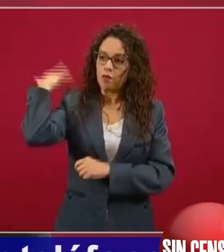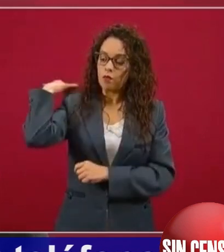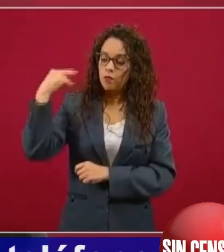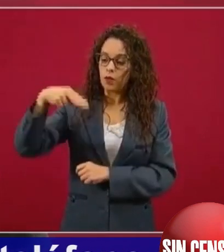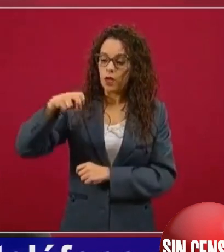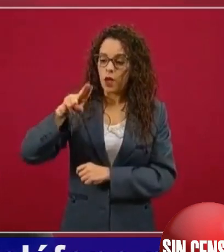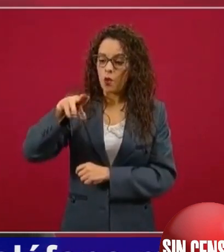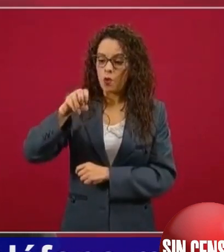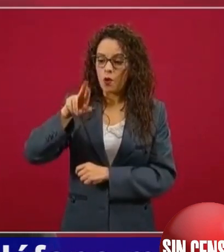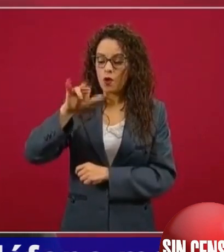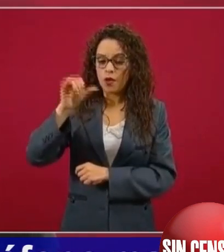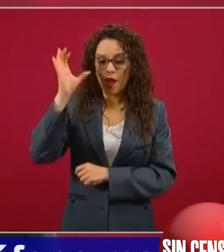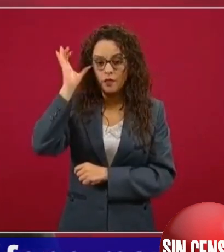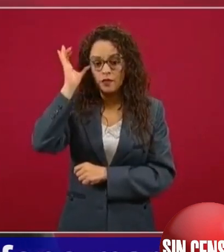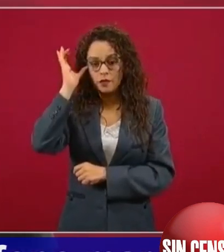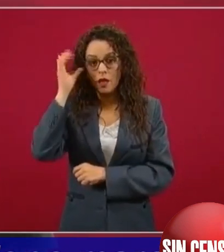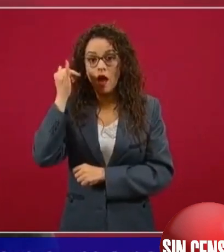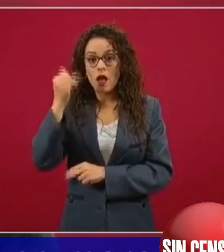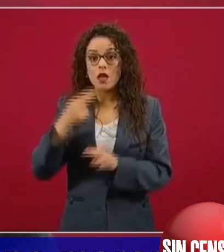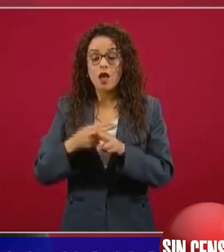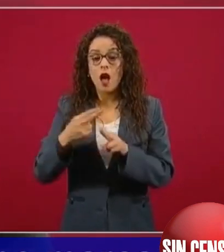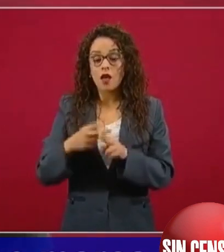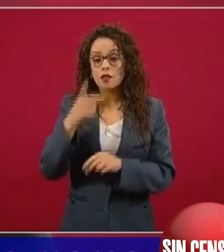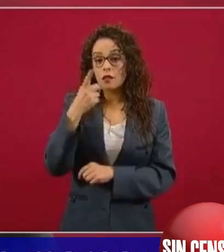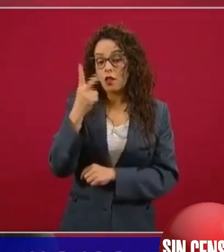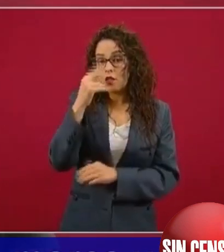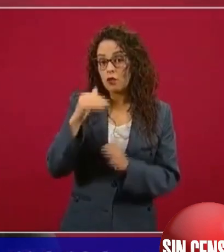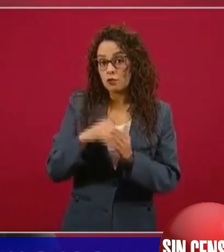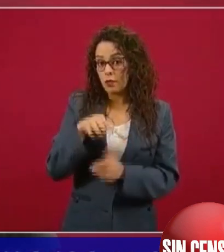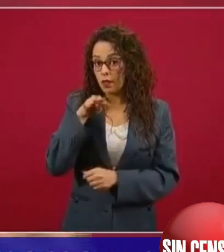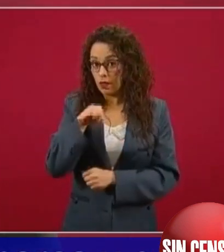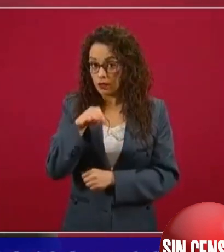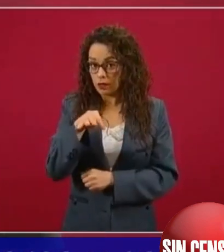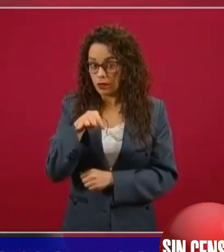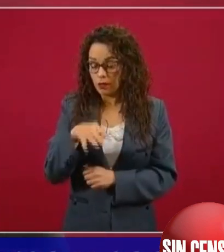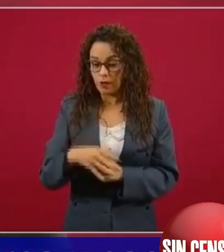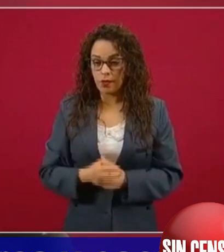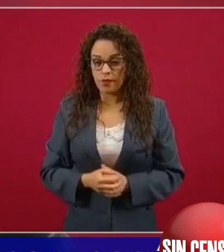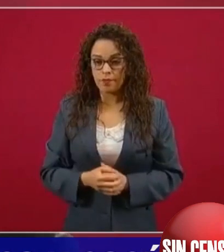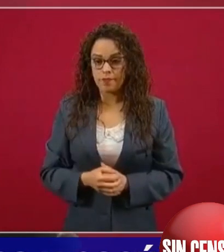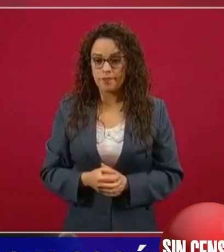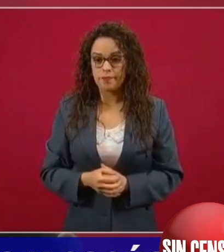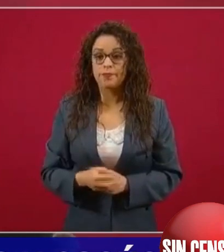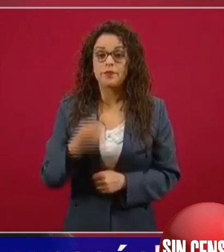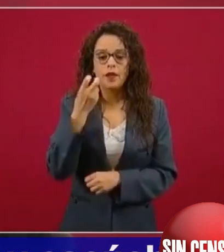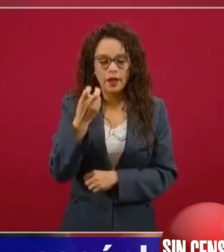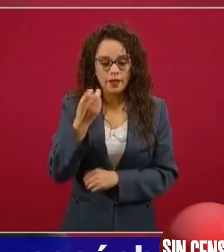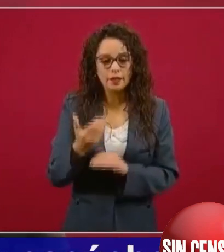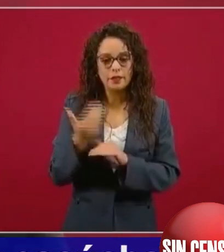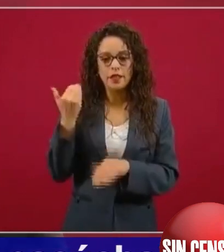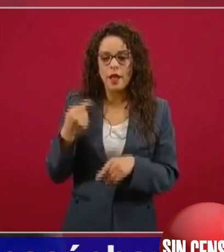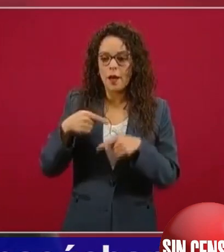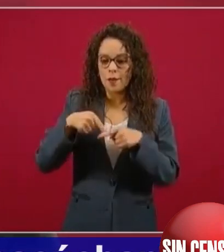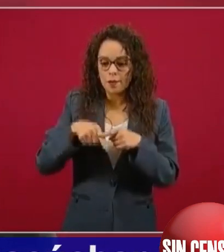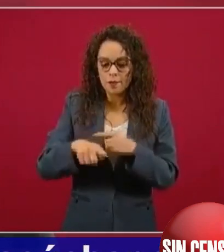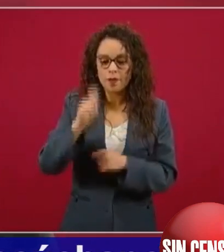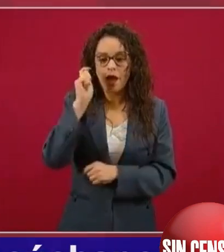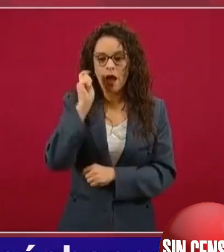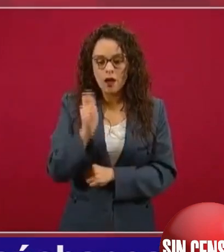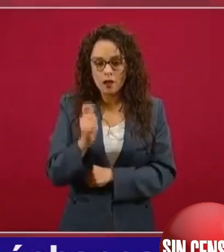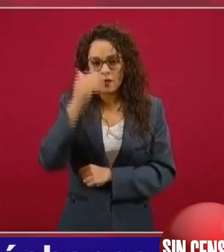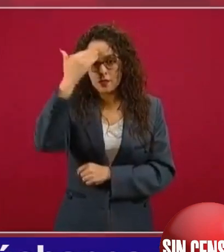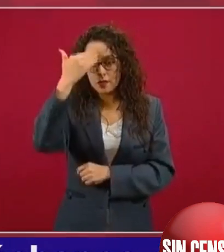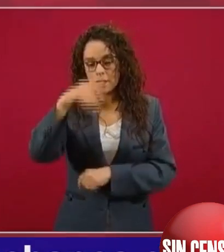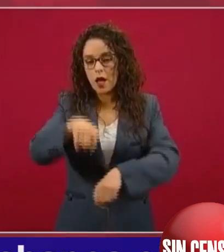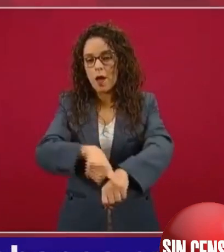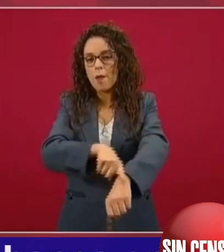de diciembre de 2019. La estrategia consideró desde el inicio que tendríamos una epidemia larga,